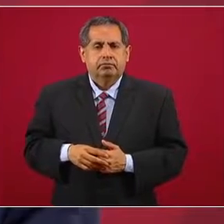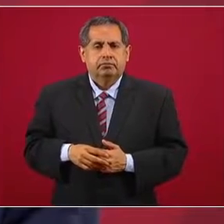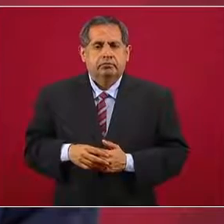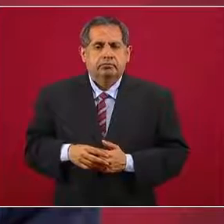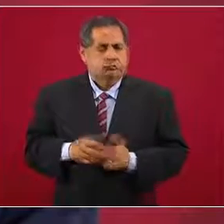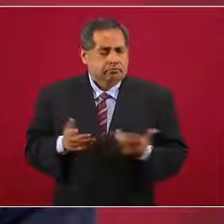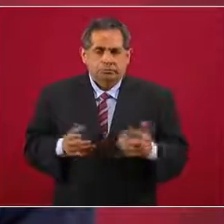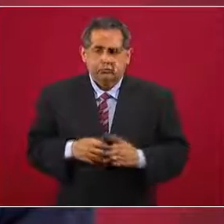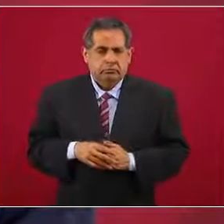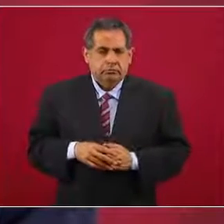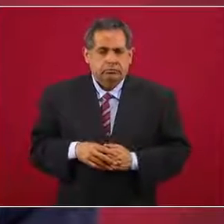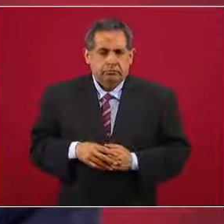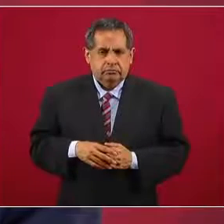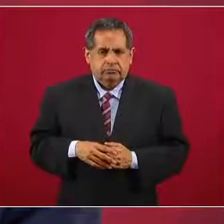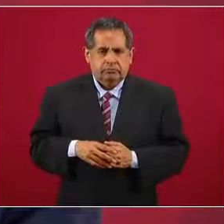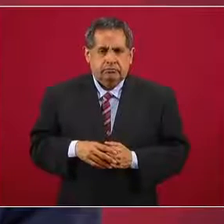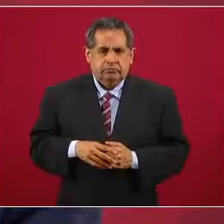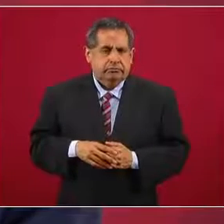O sea,